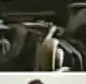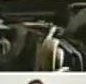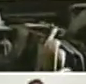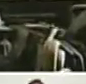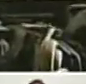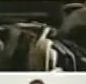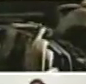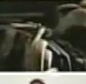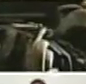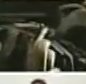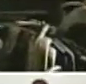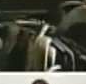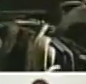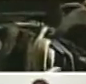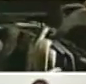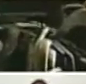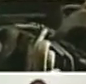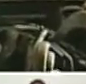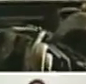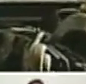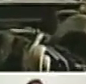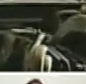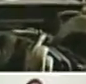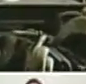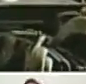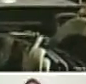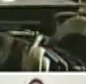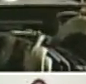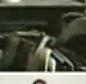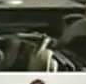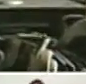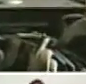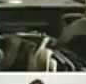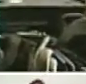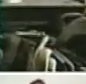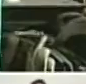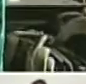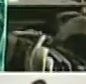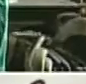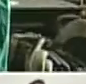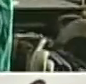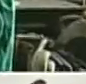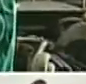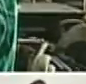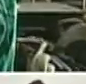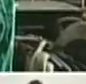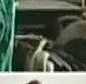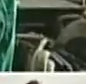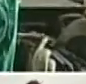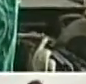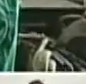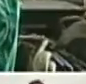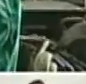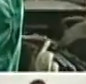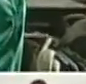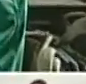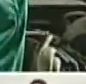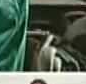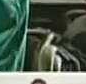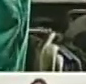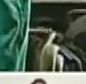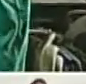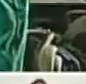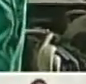¿por qué no? Presidente del Metro, trabajadores y trabajadoras, un futuro, hacer nosotros todo el buque